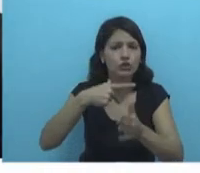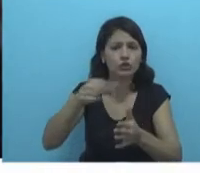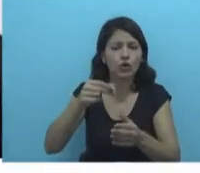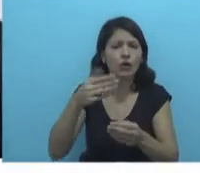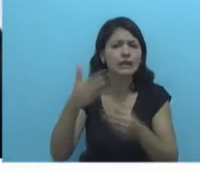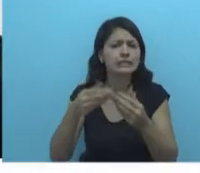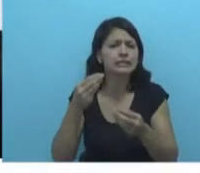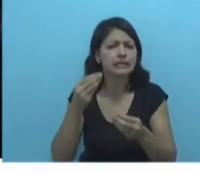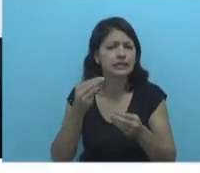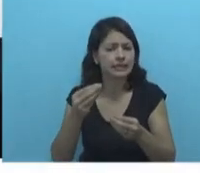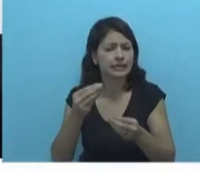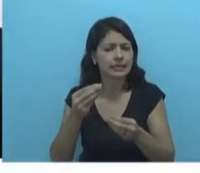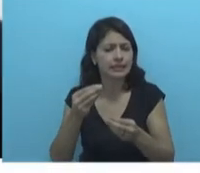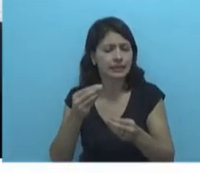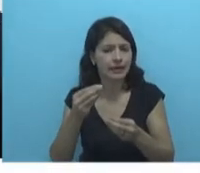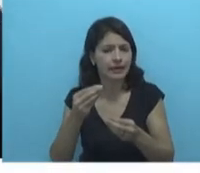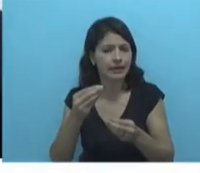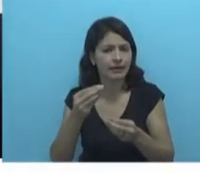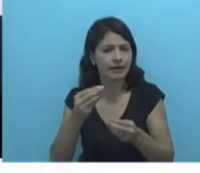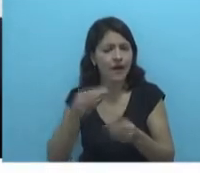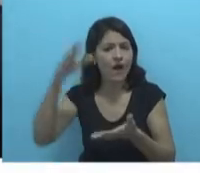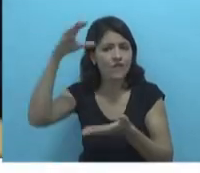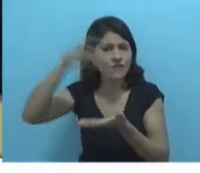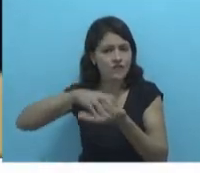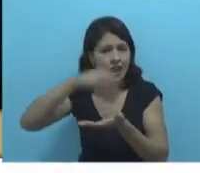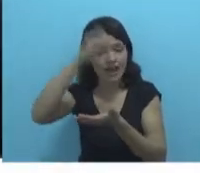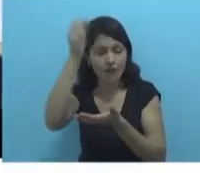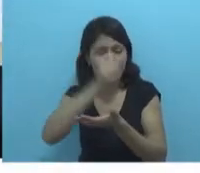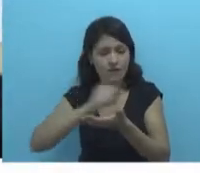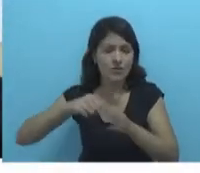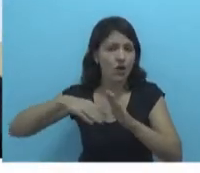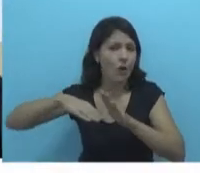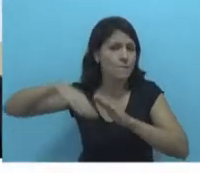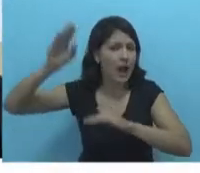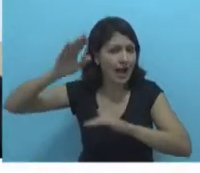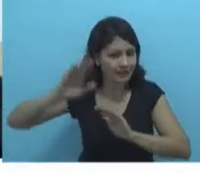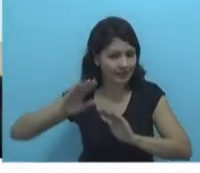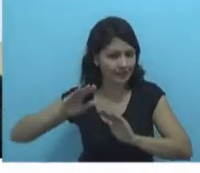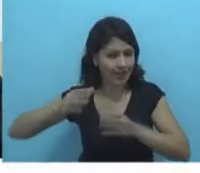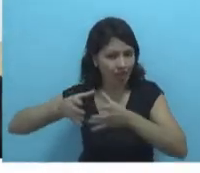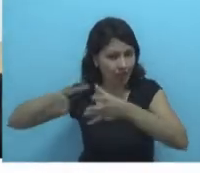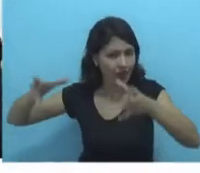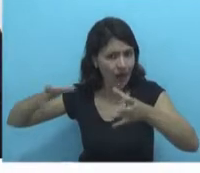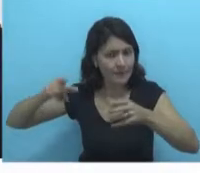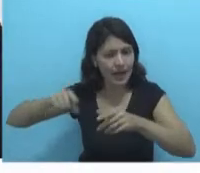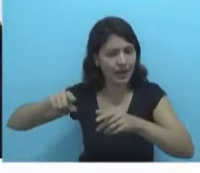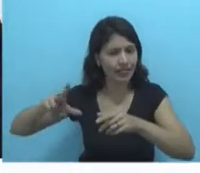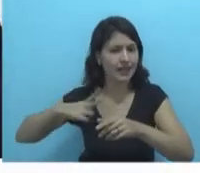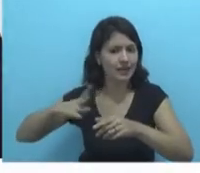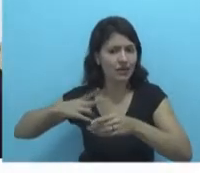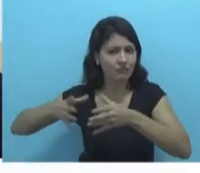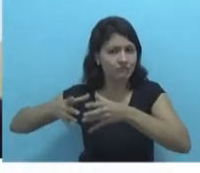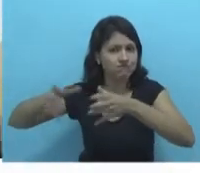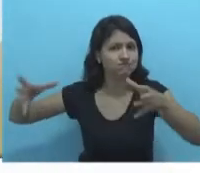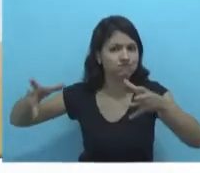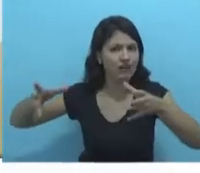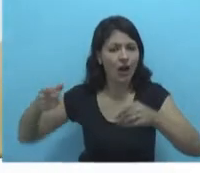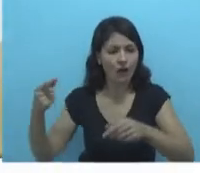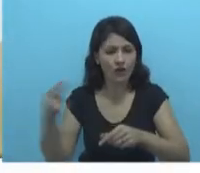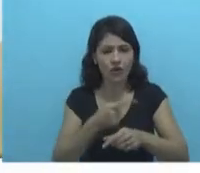los señores frigoríficos más grandes, el sector ABC de los frigoríficos, tal vez está